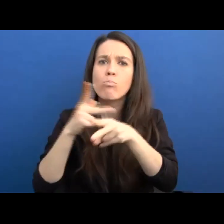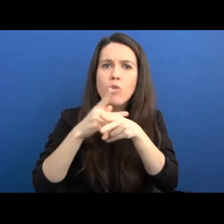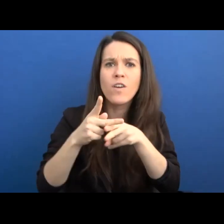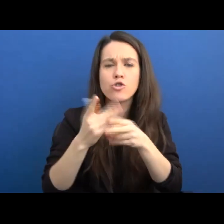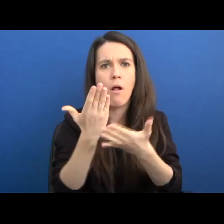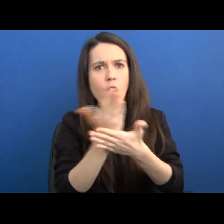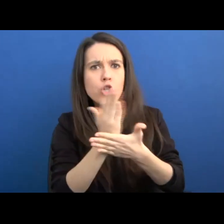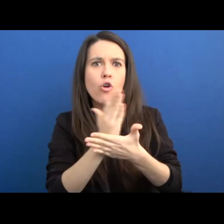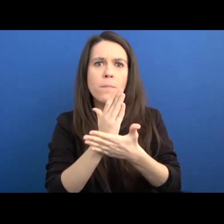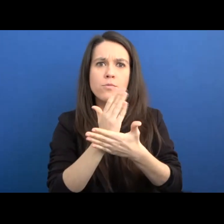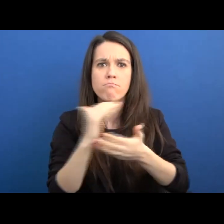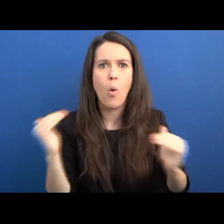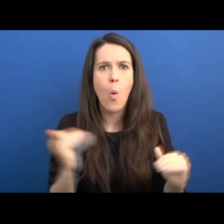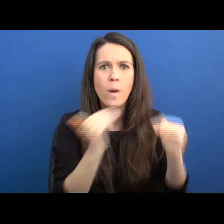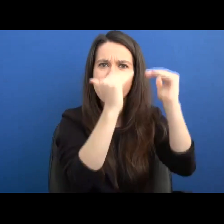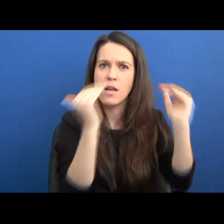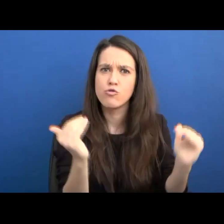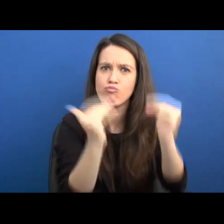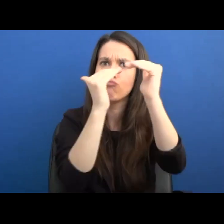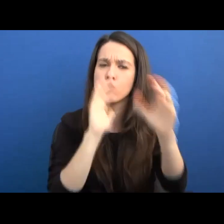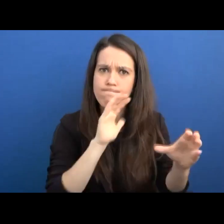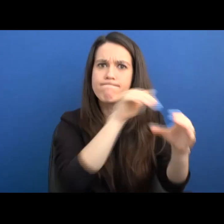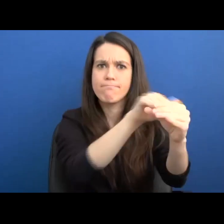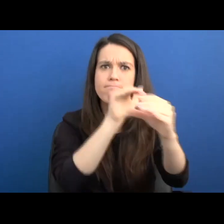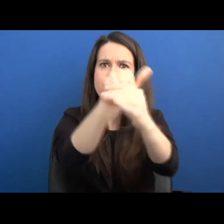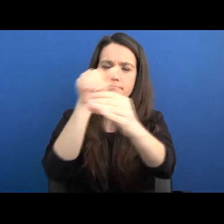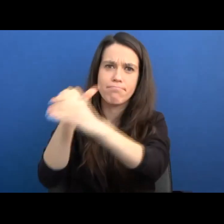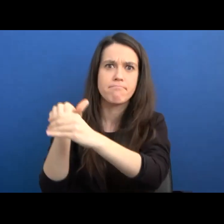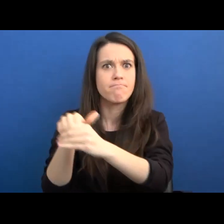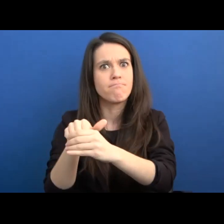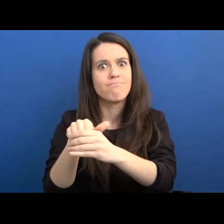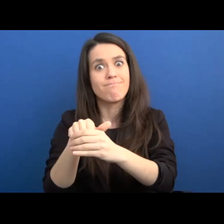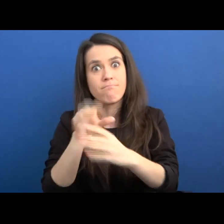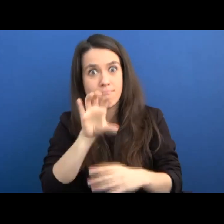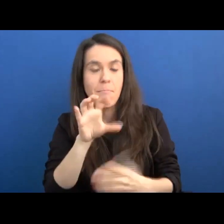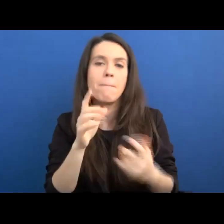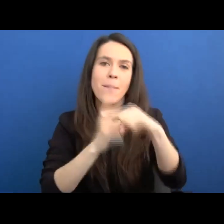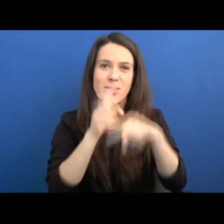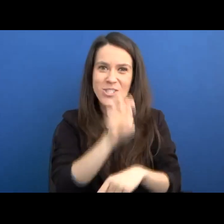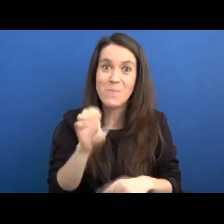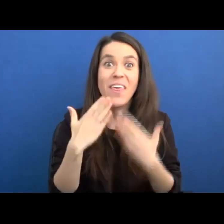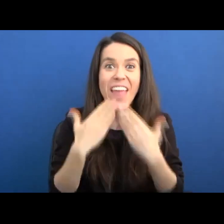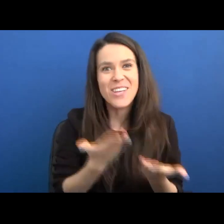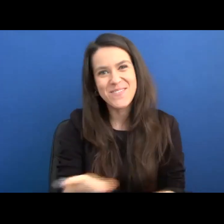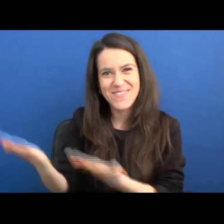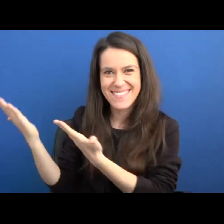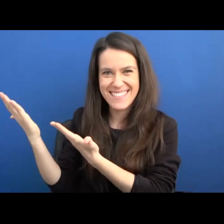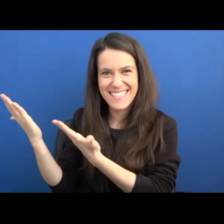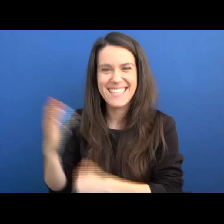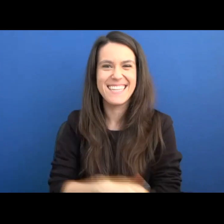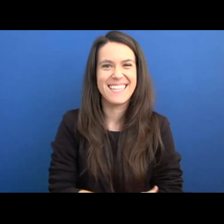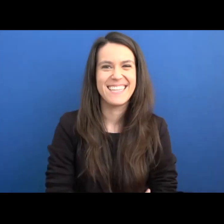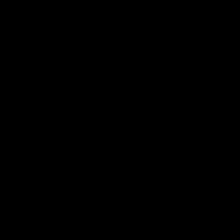de asociaciones profesionales en su país y en toda Europa. Así es que muchas gracias y escuchemos a